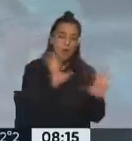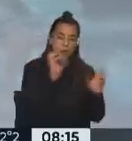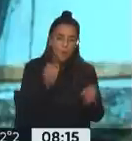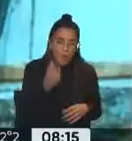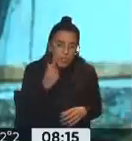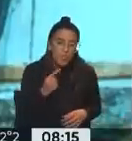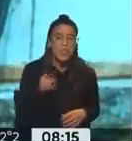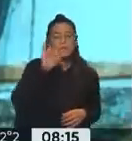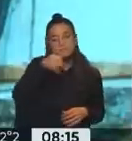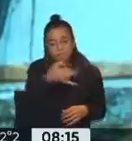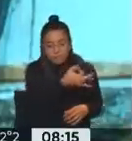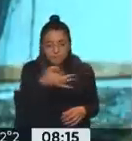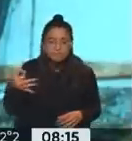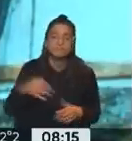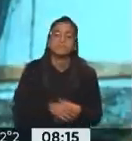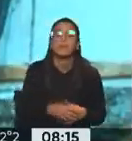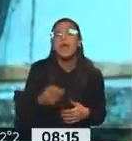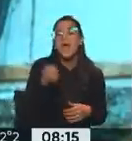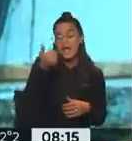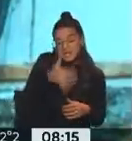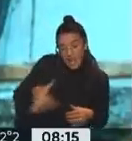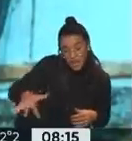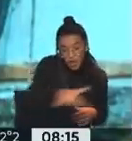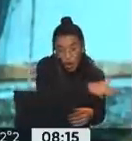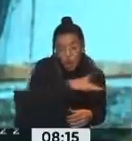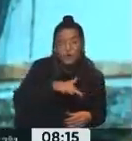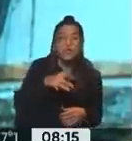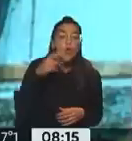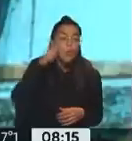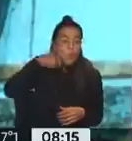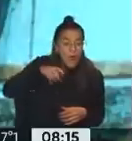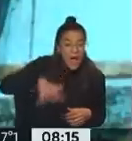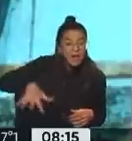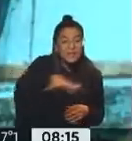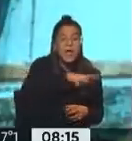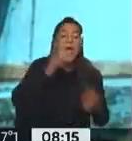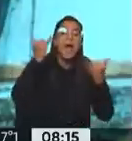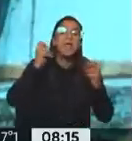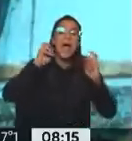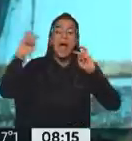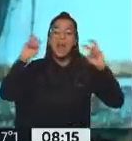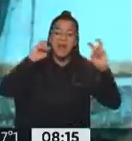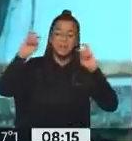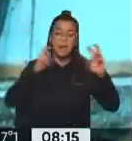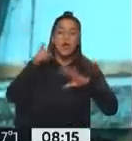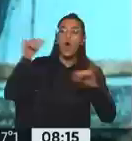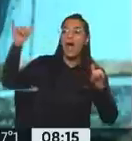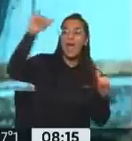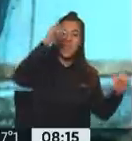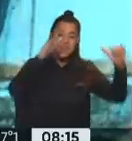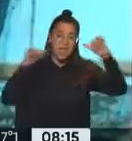día bueno si es así en casi todo el territorio de ucrania se encendieron las alarmas antiaéreas